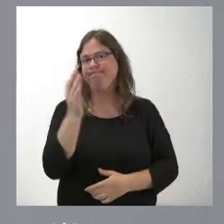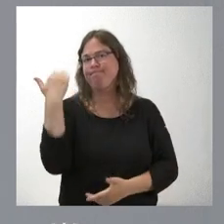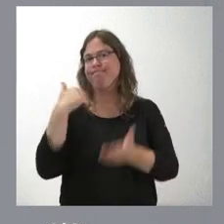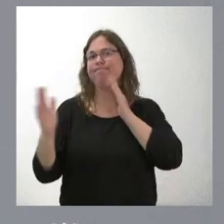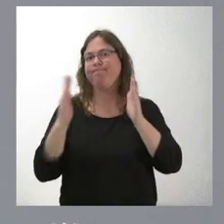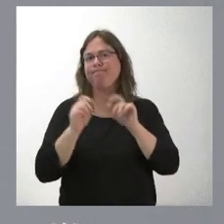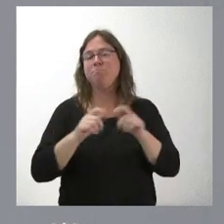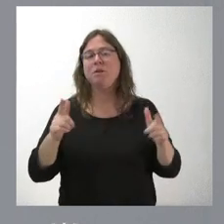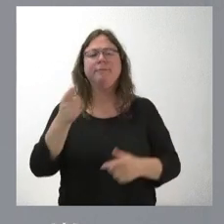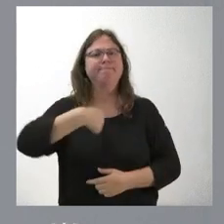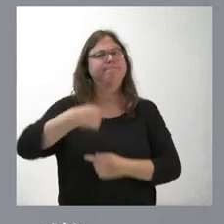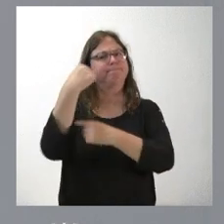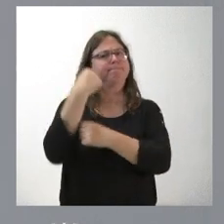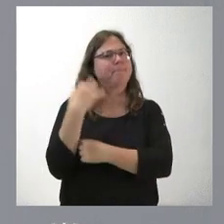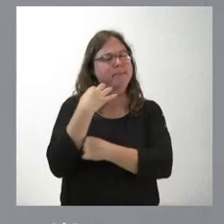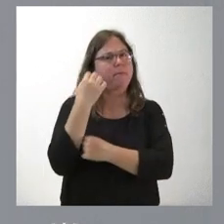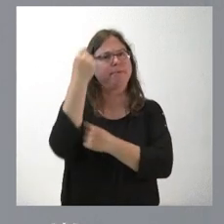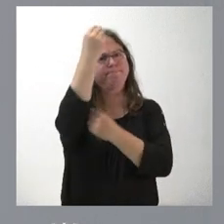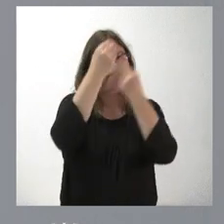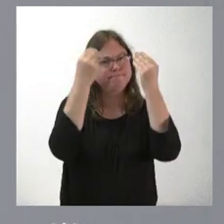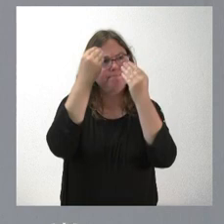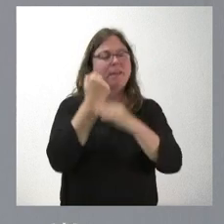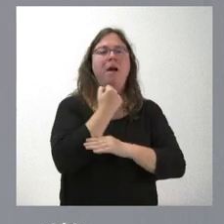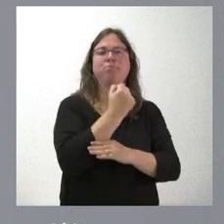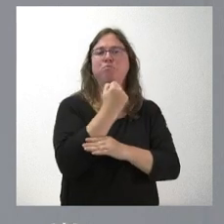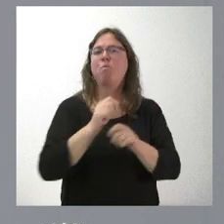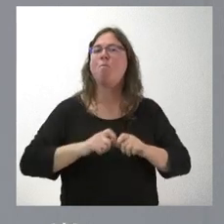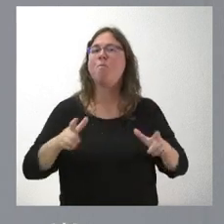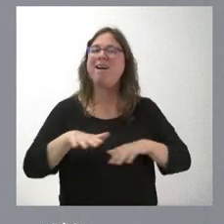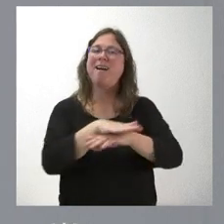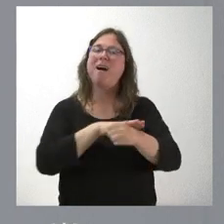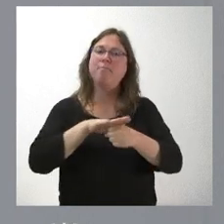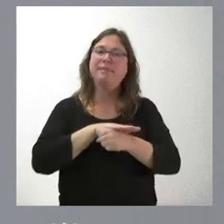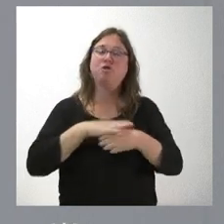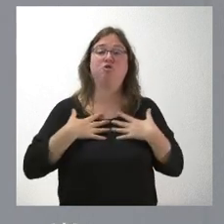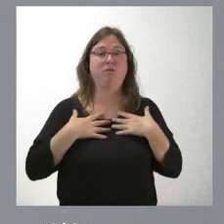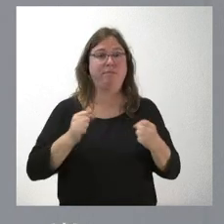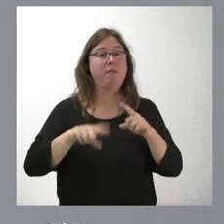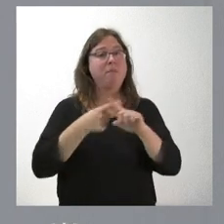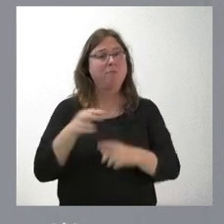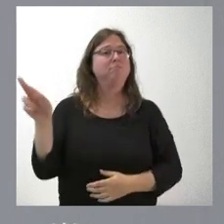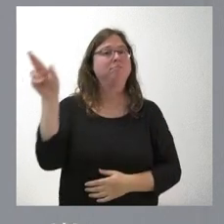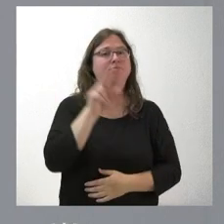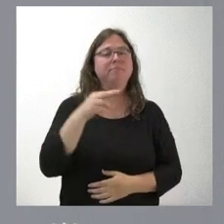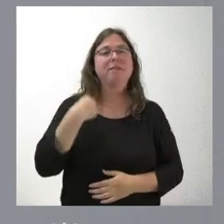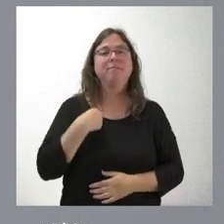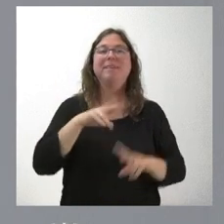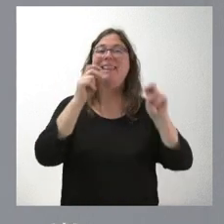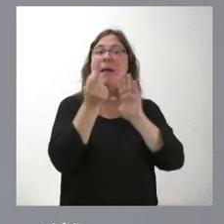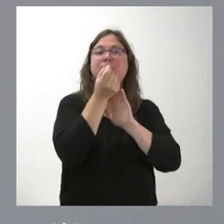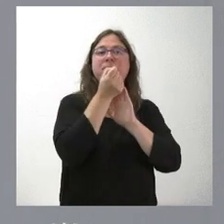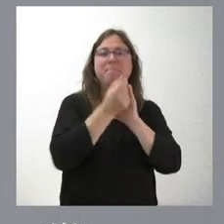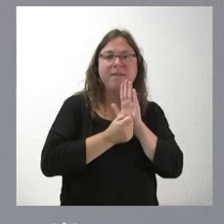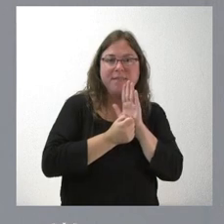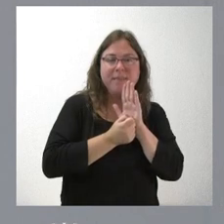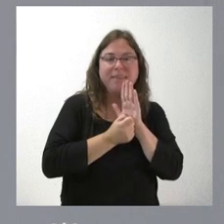esto nos obliga lógicamente a reforzar todo lo que es el ámbito sanitario, pero también insistir nuevamente en todas las medidas desde